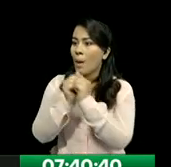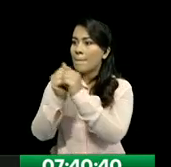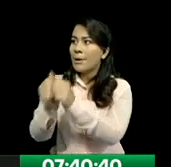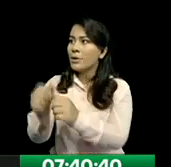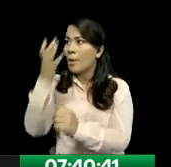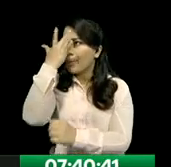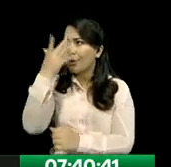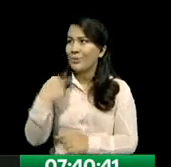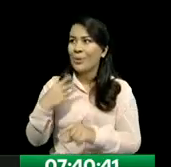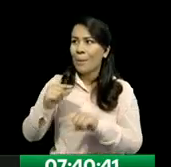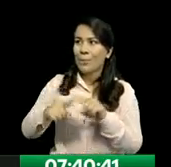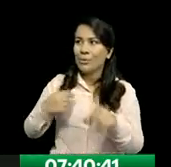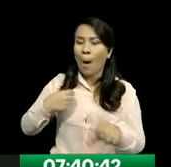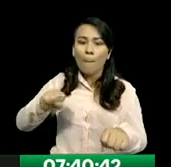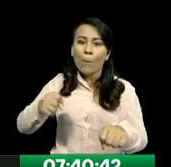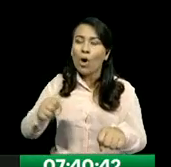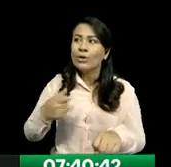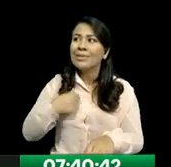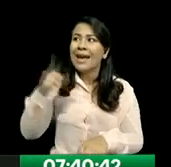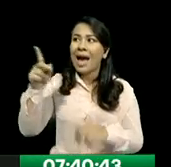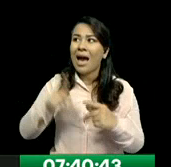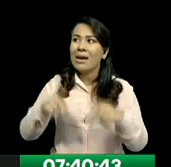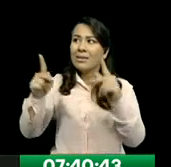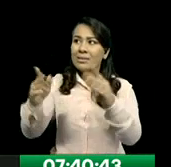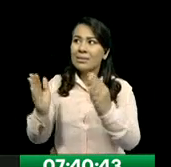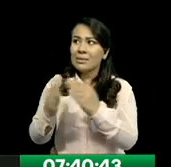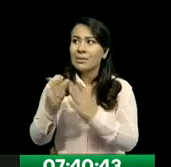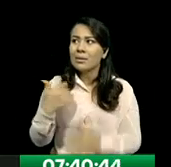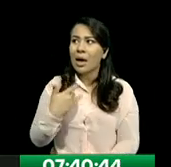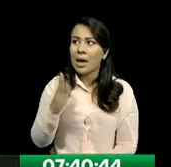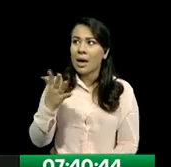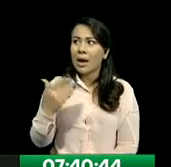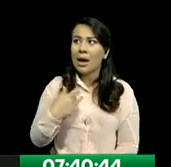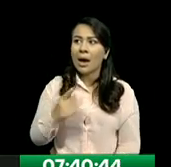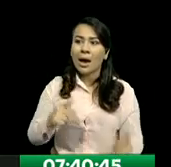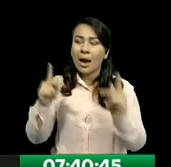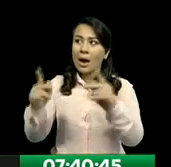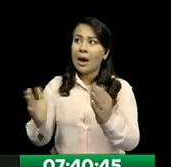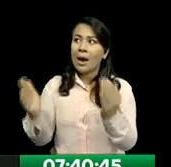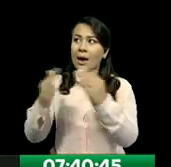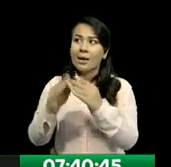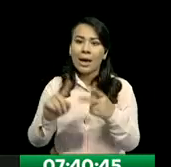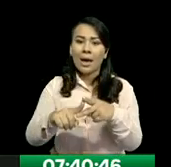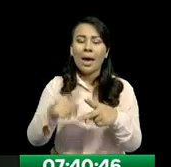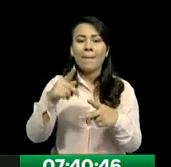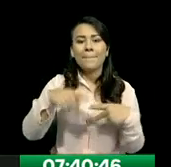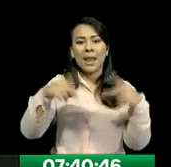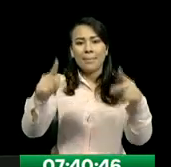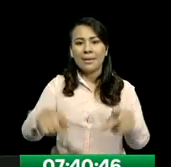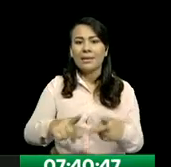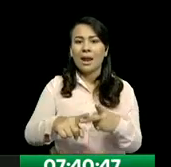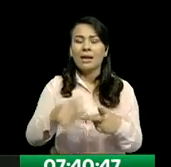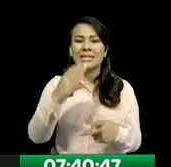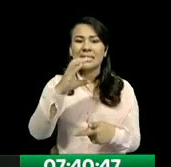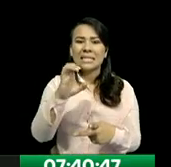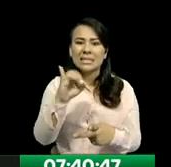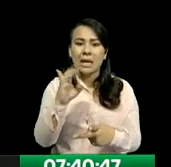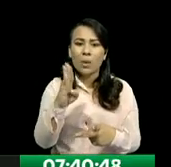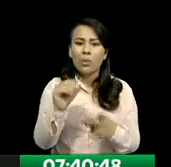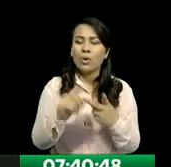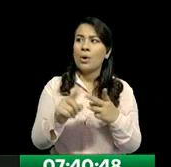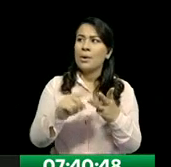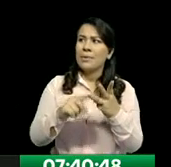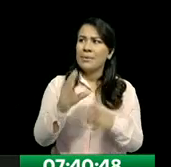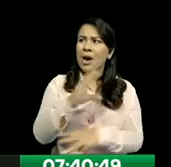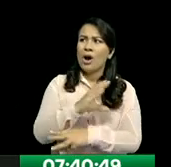porque tampoco me voy a ir en una moto a la Trinitaria. Pero mira, no solo están en la Trinitaria, se fueron por la Trinitaria, pasaron por la Perimetral, pasaron por Ceibos, pasaron por Vía la